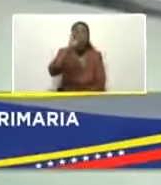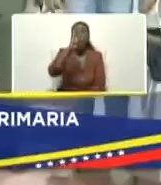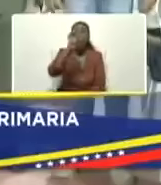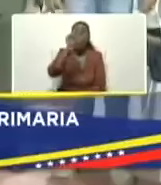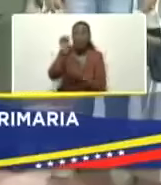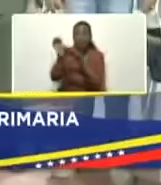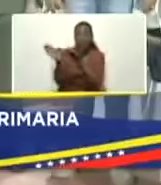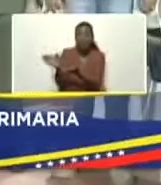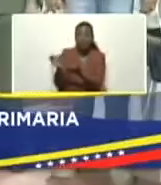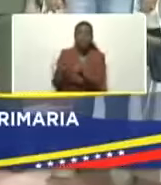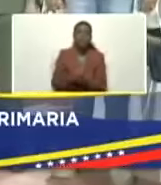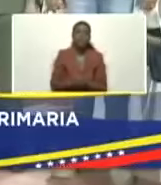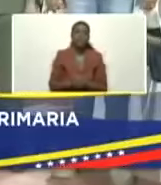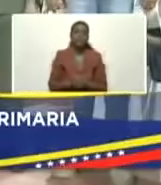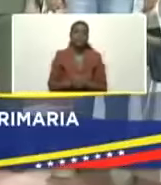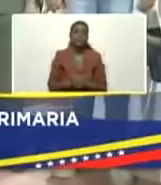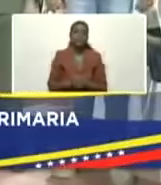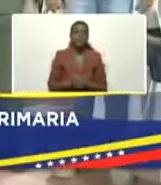Daniel.